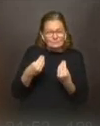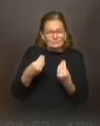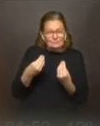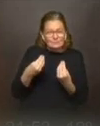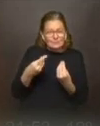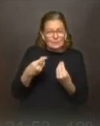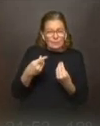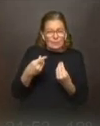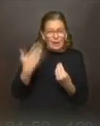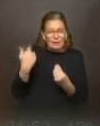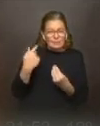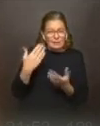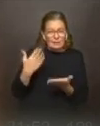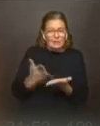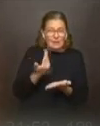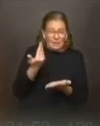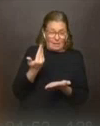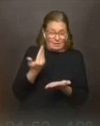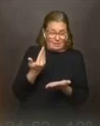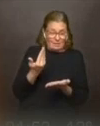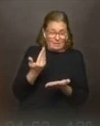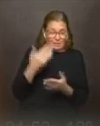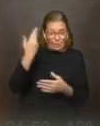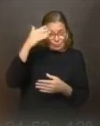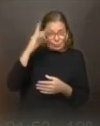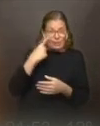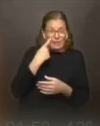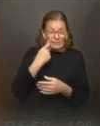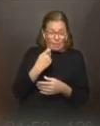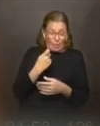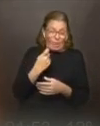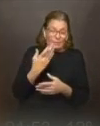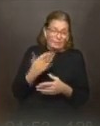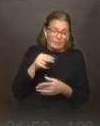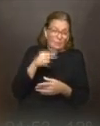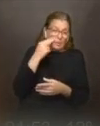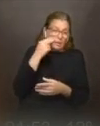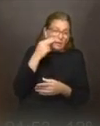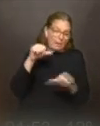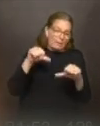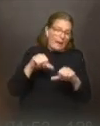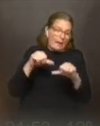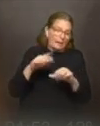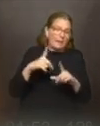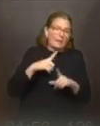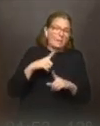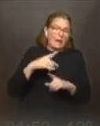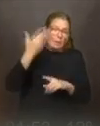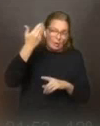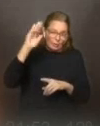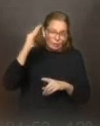habiendo precedentes de sumarios que se levantan, dado cuando las autoridades se dan cuenta de que procedieron de forma incorrecta, esperamos que las